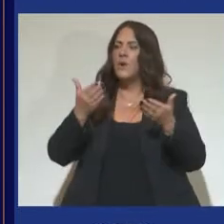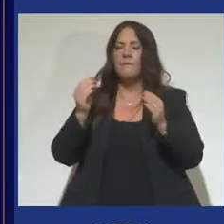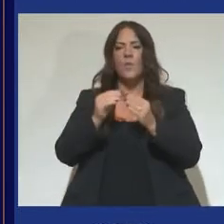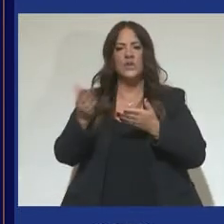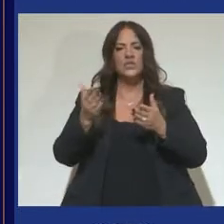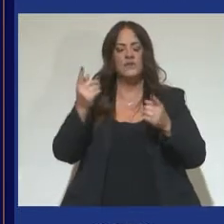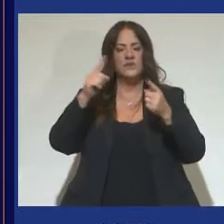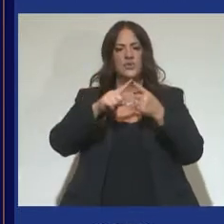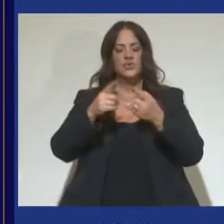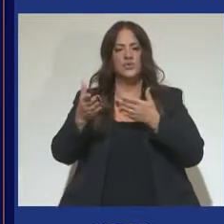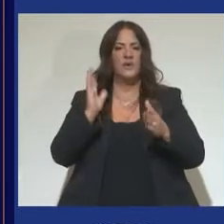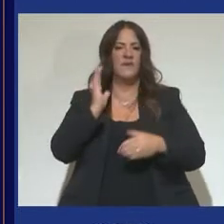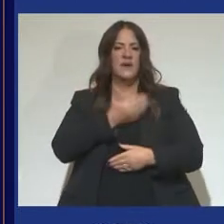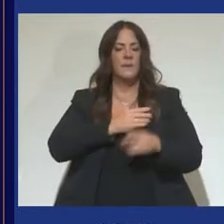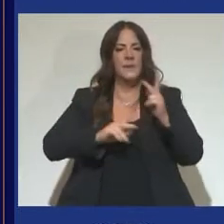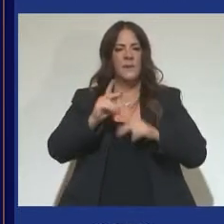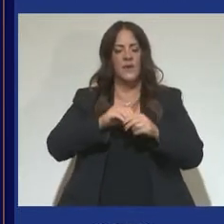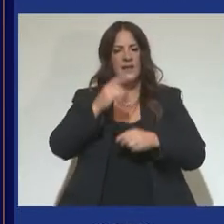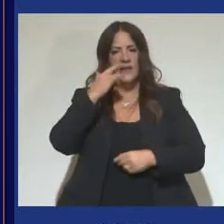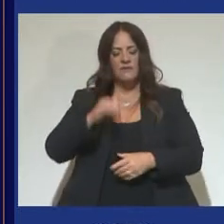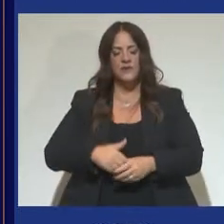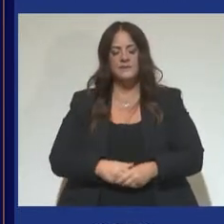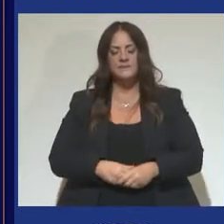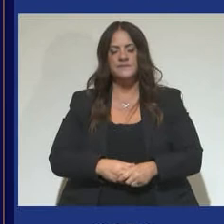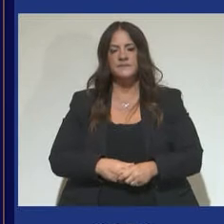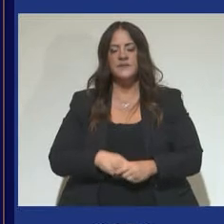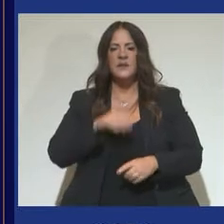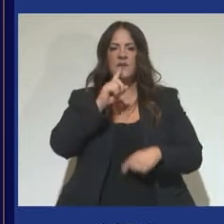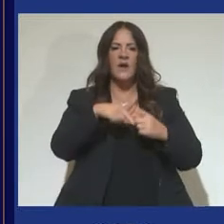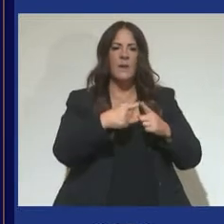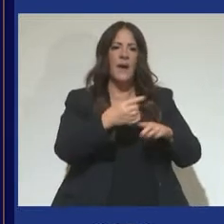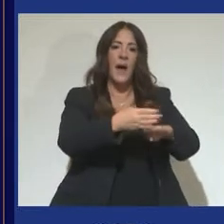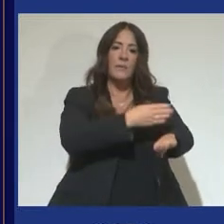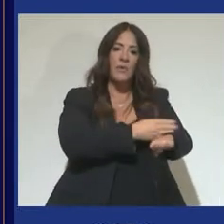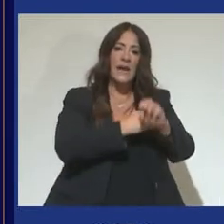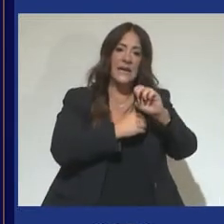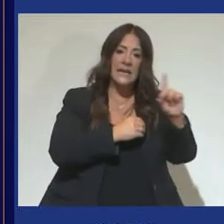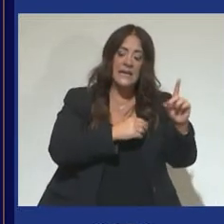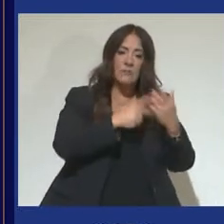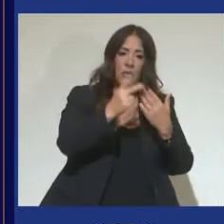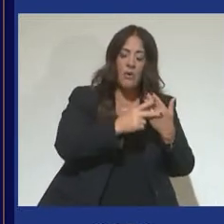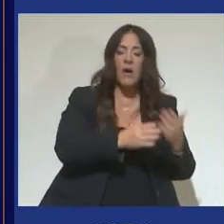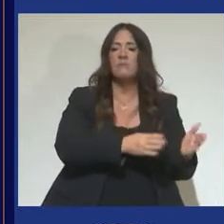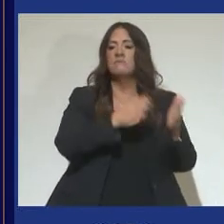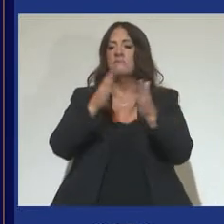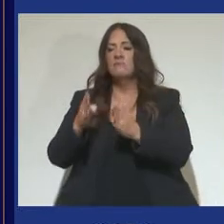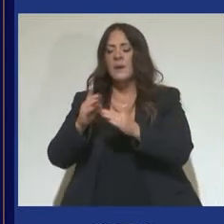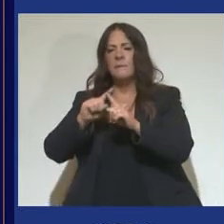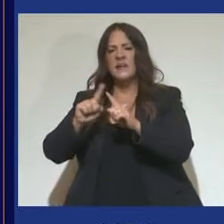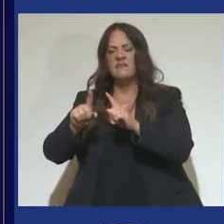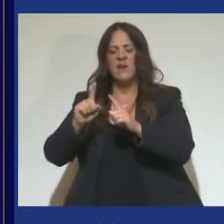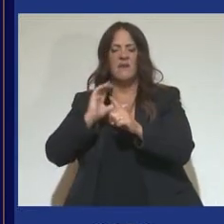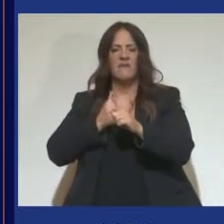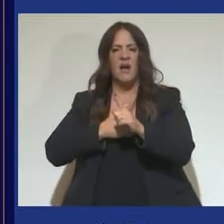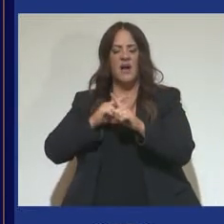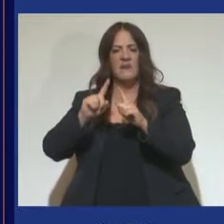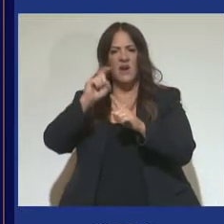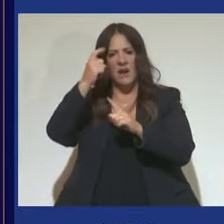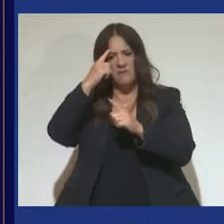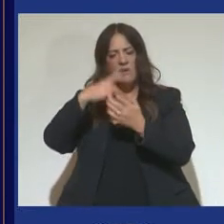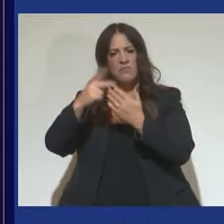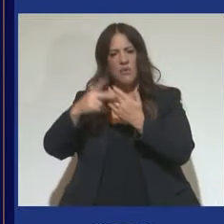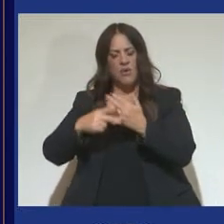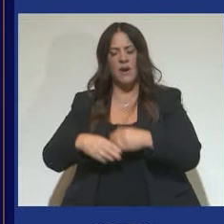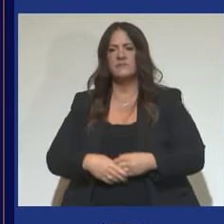hemos adelantado los servicios para hacerlos más eficientes a través de todas las instituciones